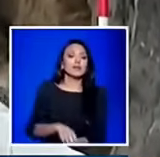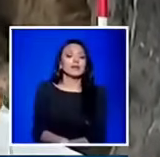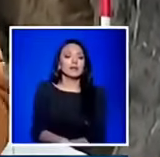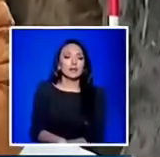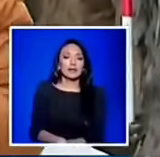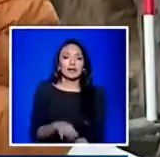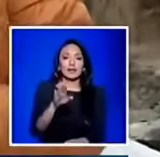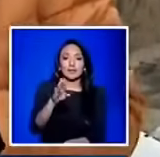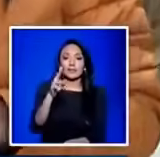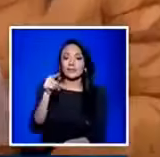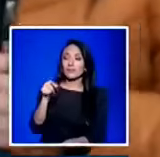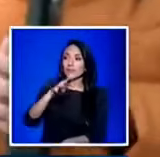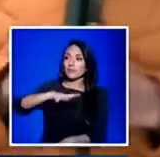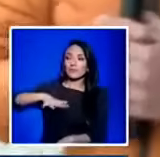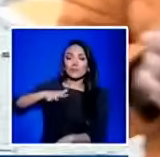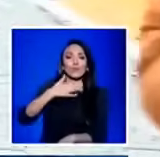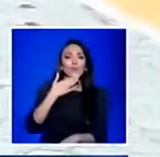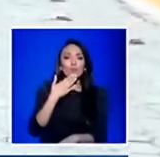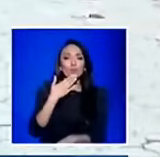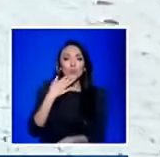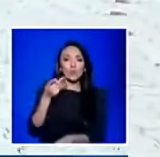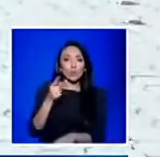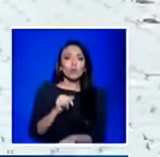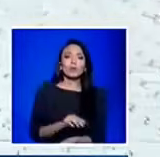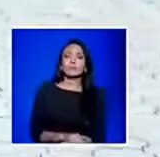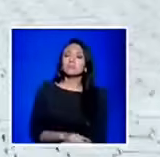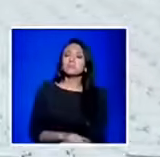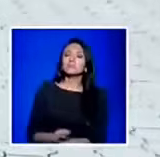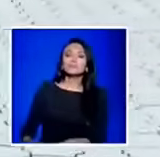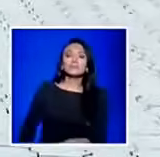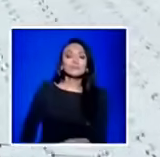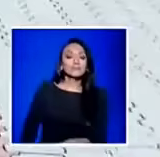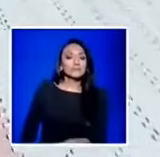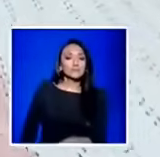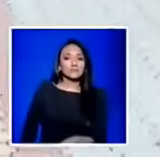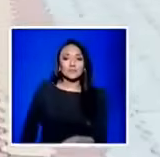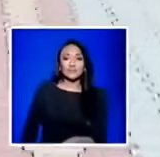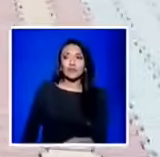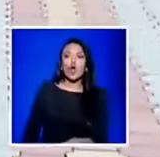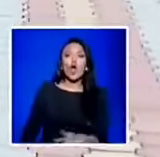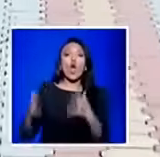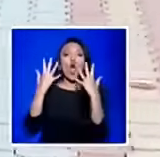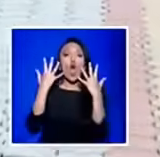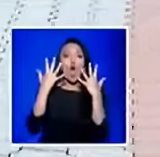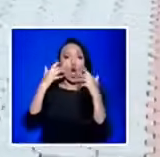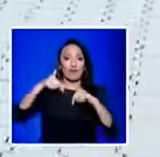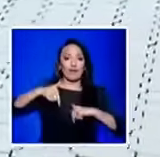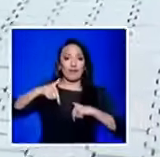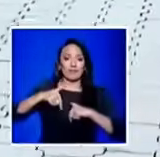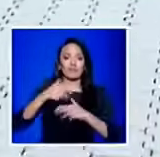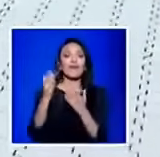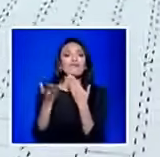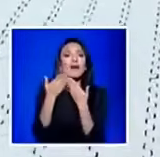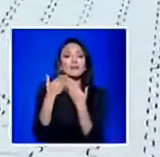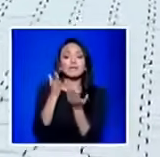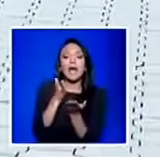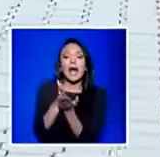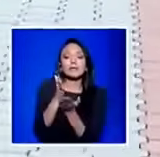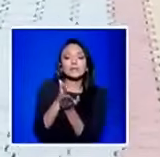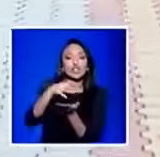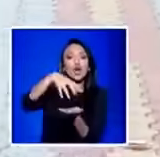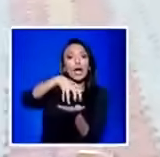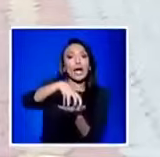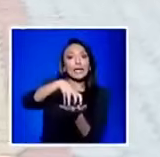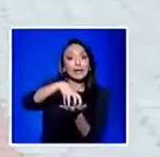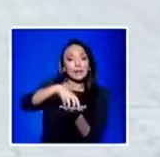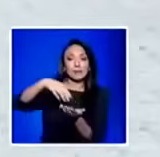de Pichincha cerca de un año y medio. Tardó la ejecución de esta obra, una obra que facilita el turismo para